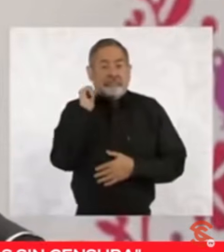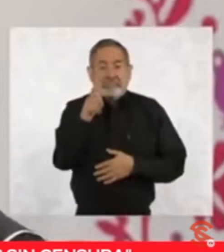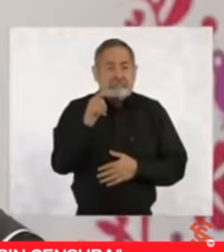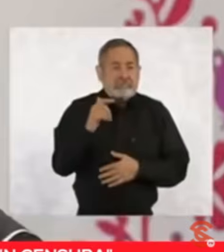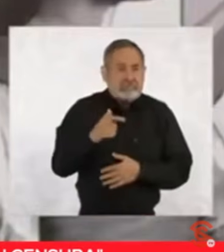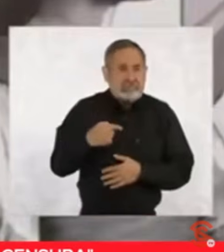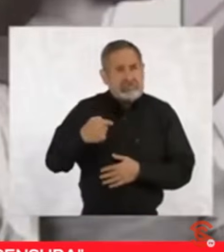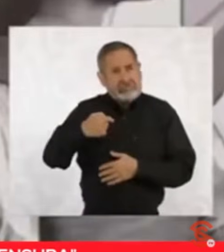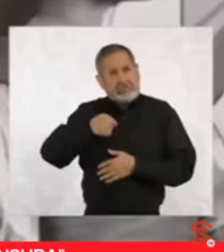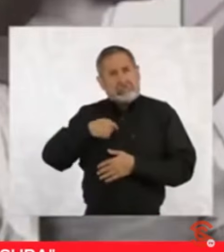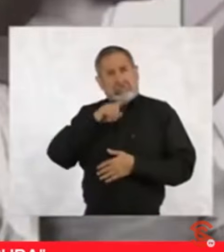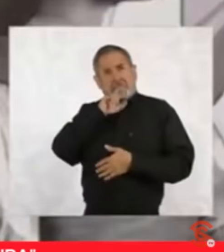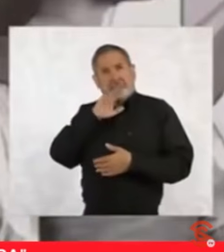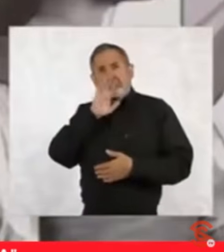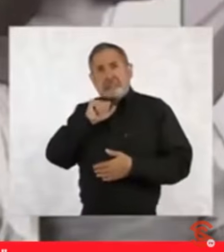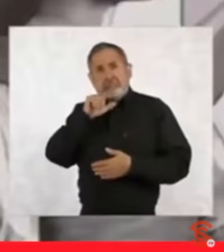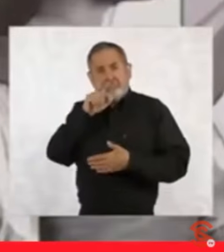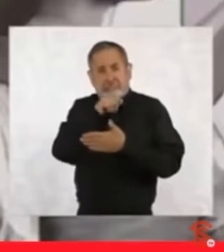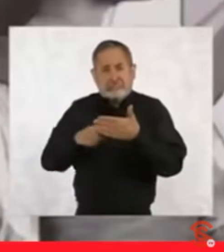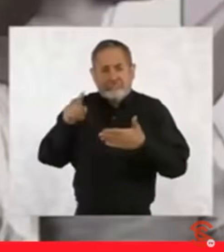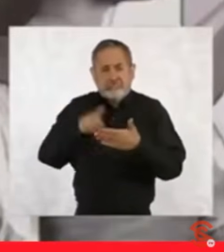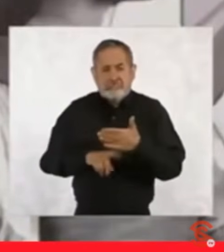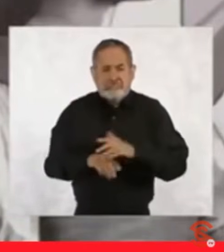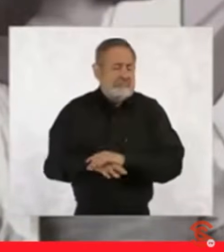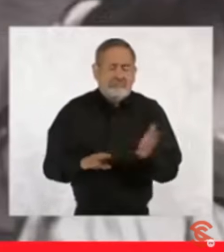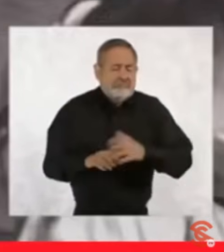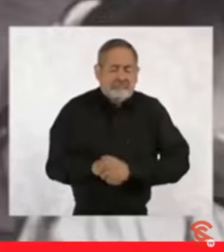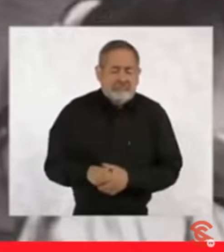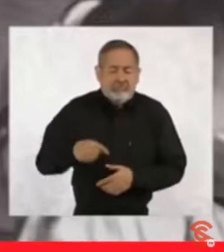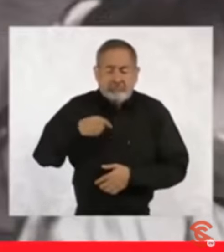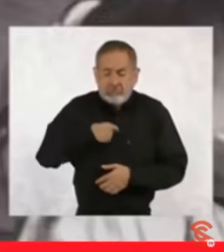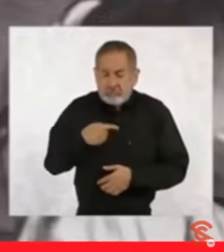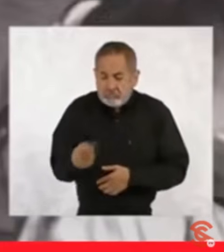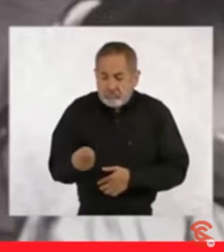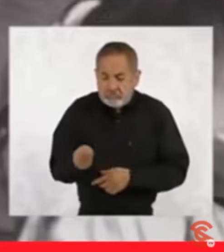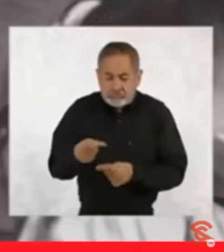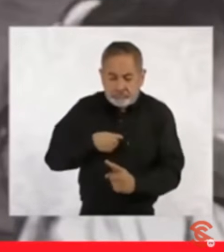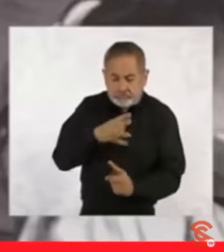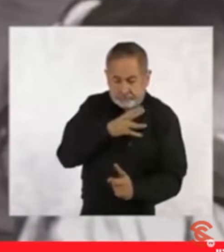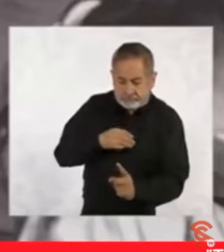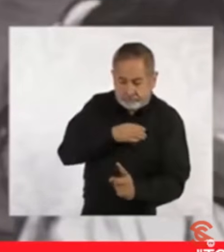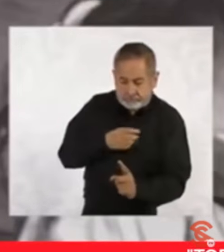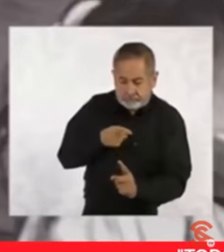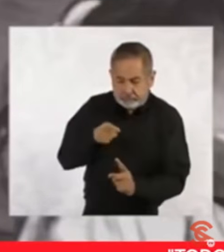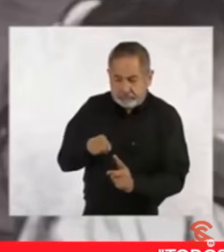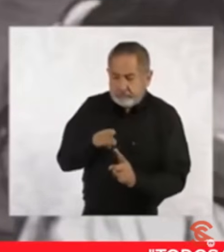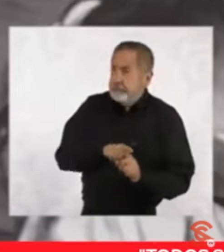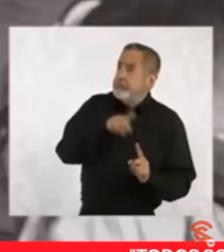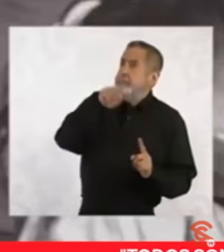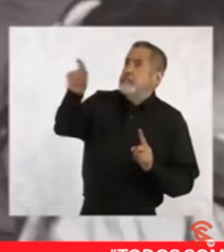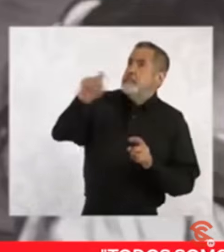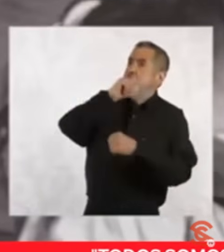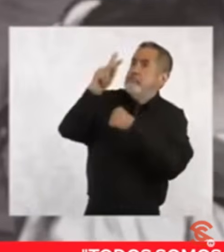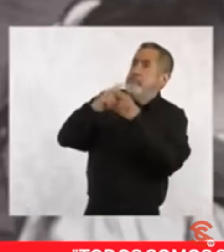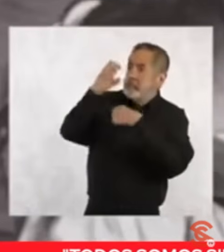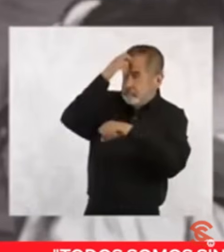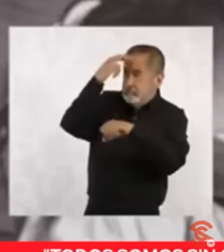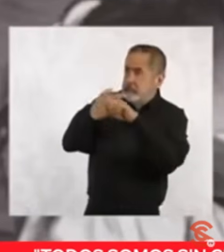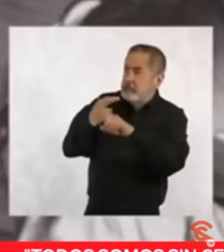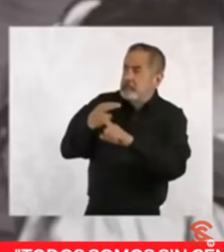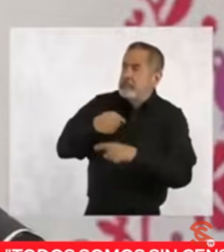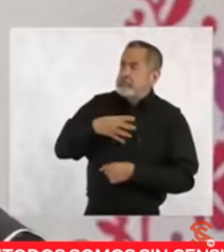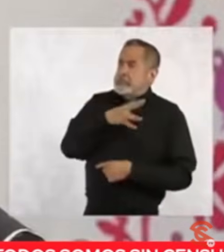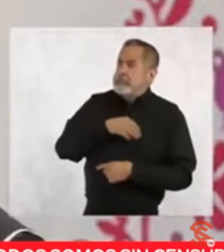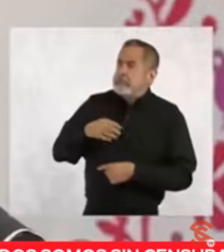recriminar, es que como padre me haya preocupado la salud de mi hijo estando en un país extranjero y